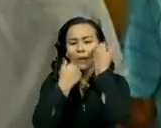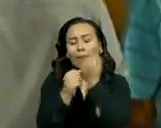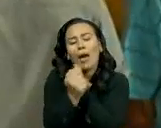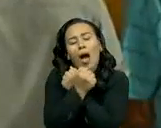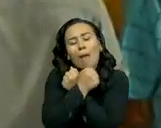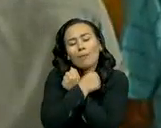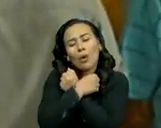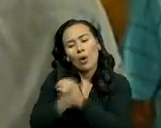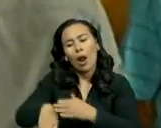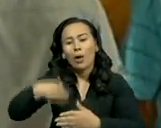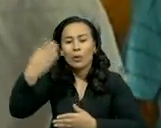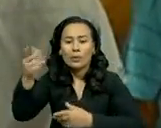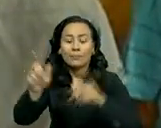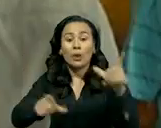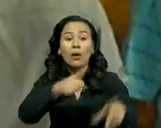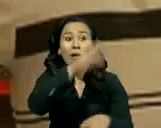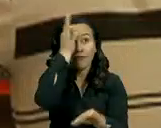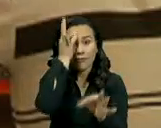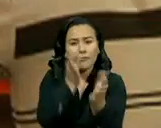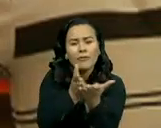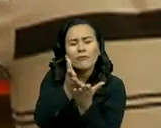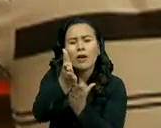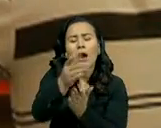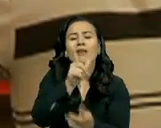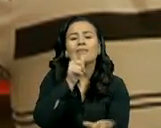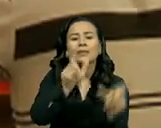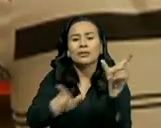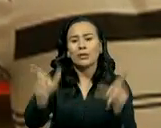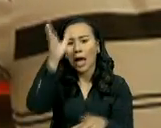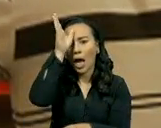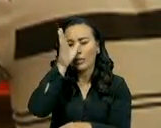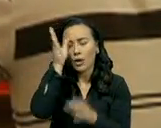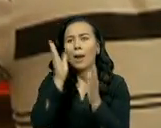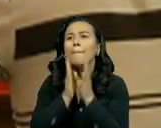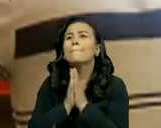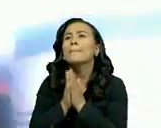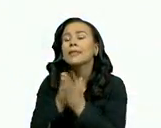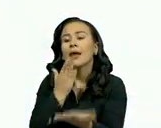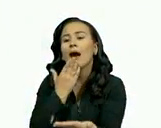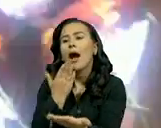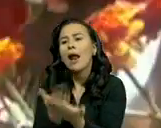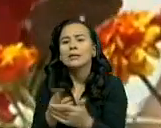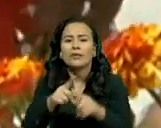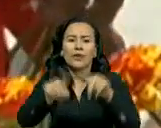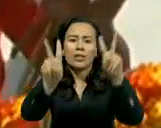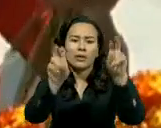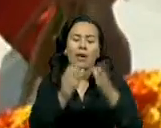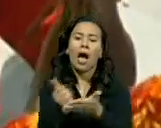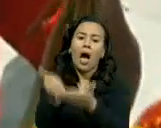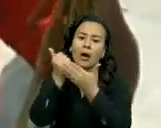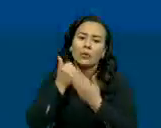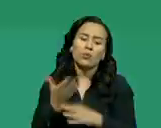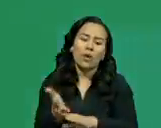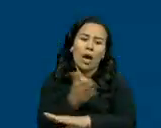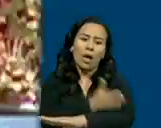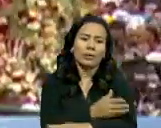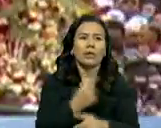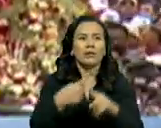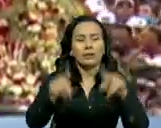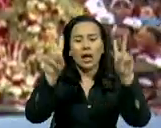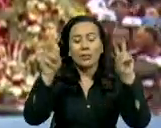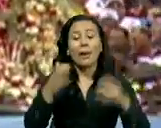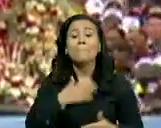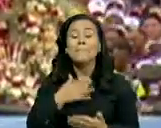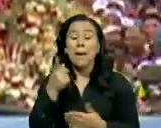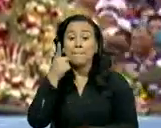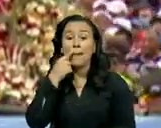fieles católicos con profunda devoción van por un milagro o para agradecer por los favores recibidos. La recuperación de mi